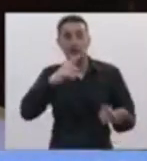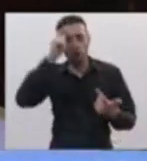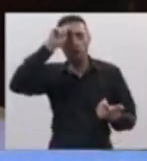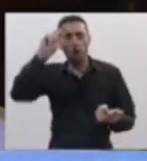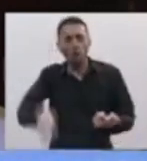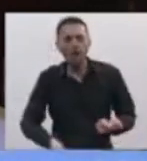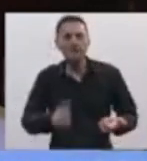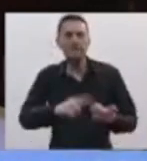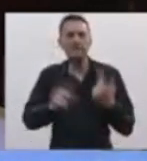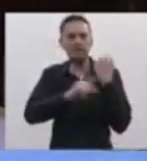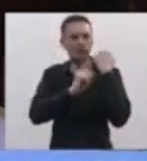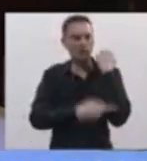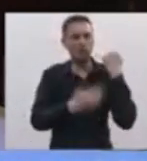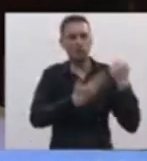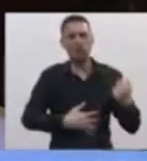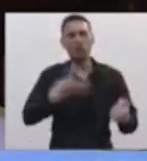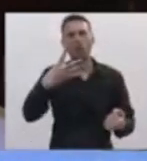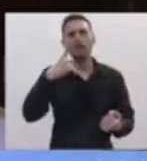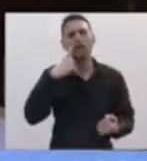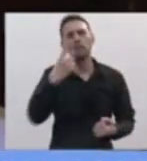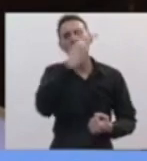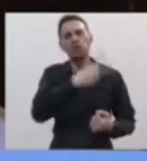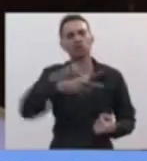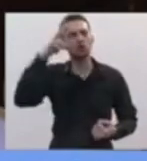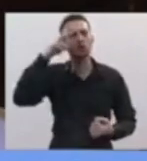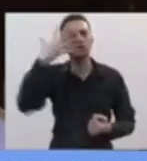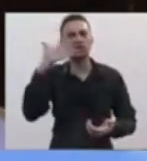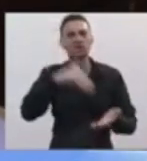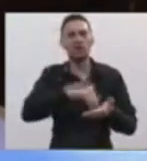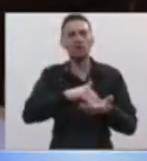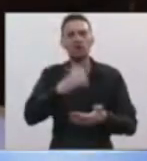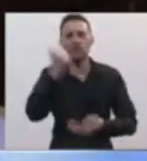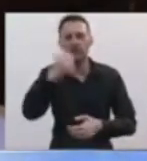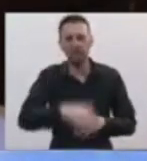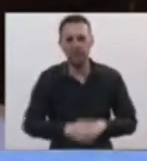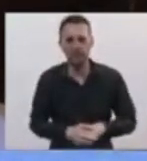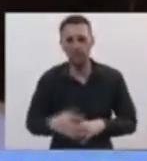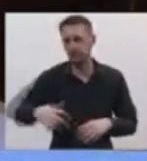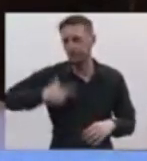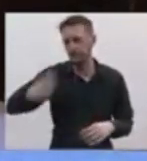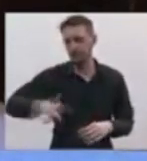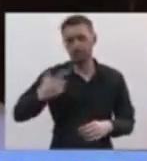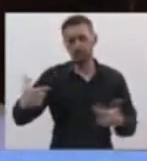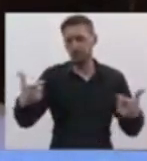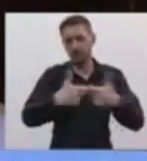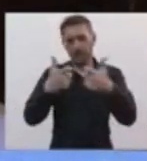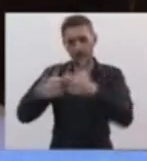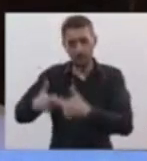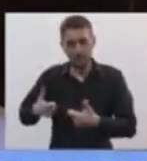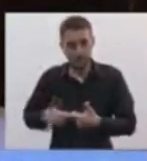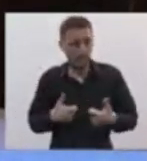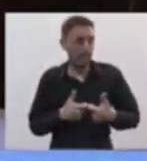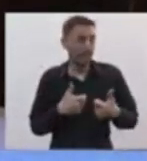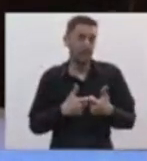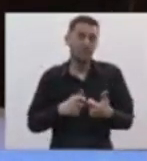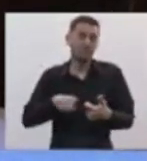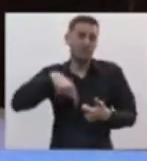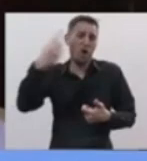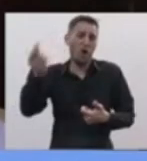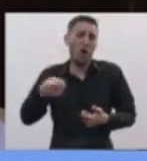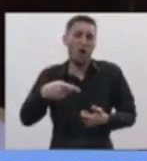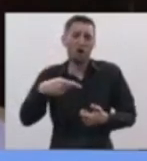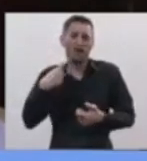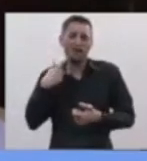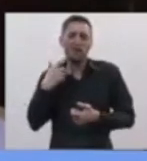del poder judicial 41 mil 285 millones de pesos mutuales y cooperativas que son abusadas por algunas entidades del sistema